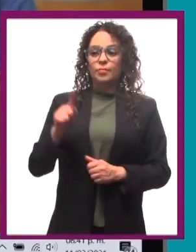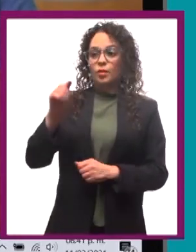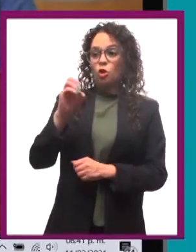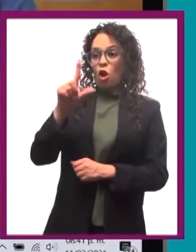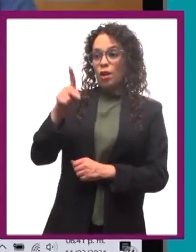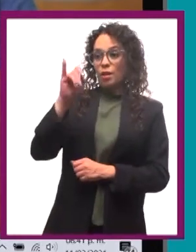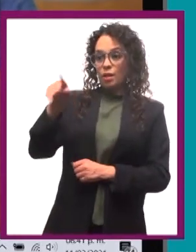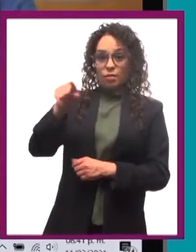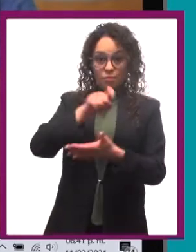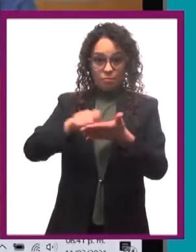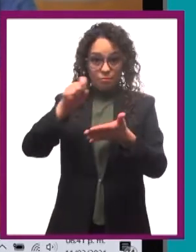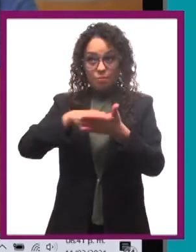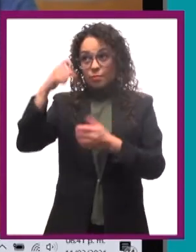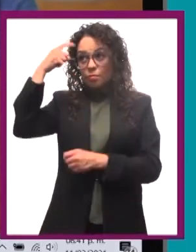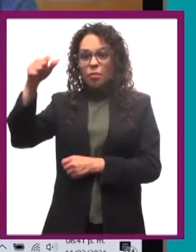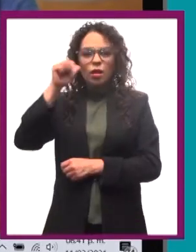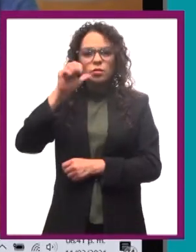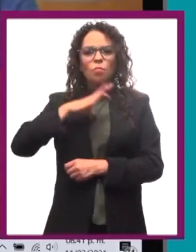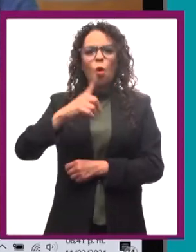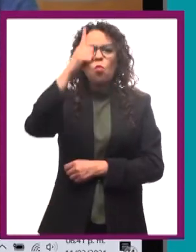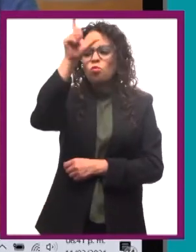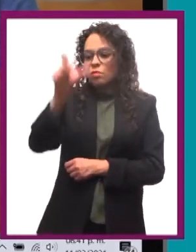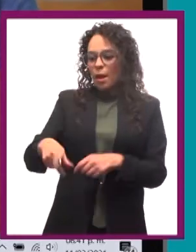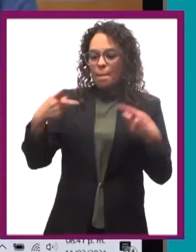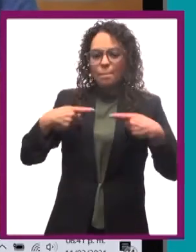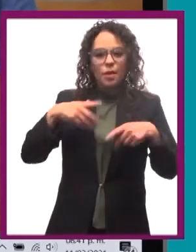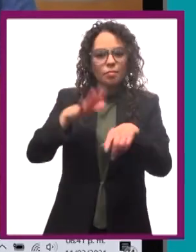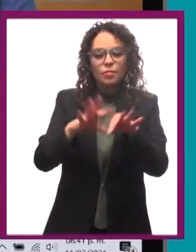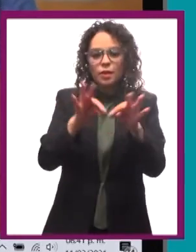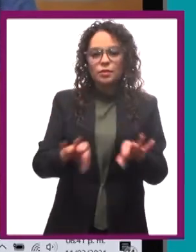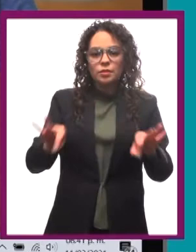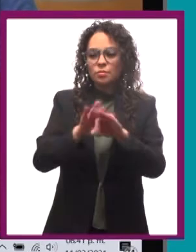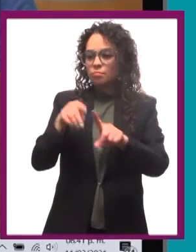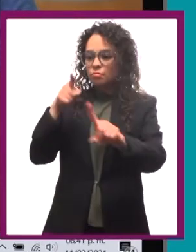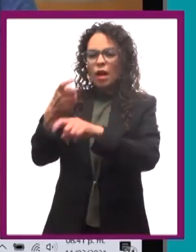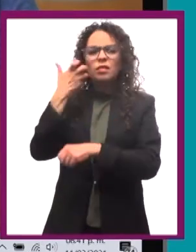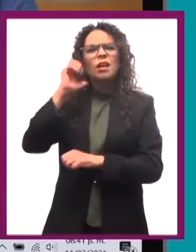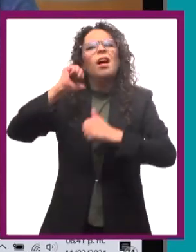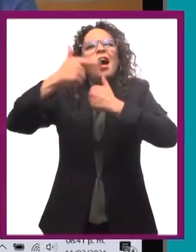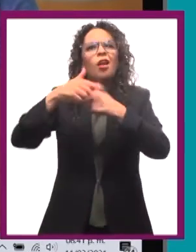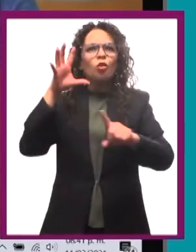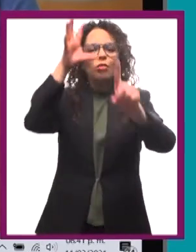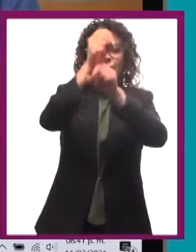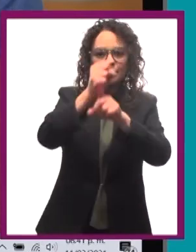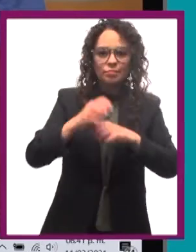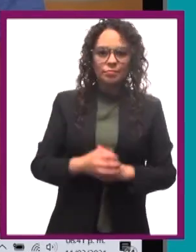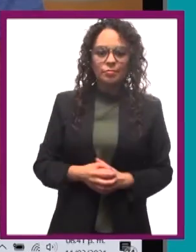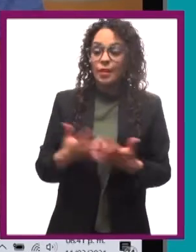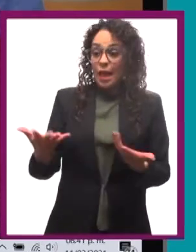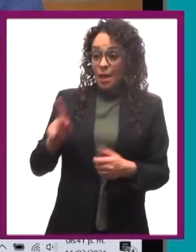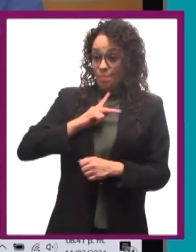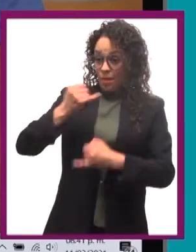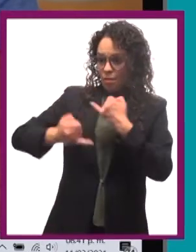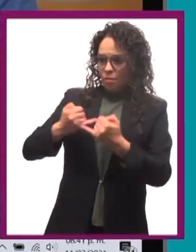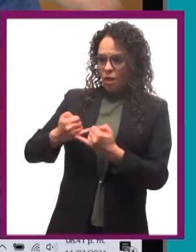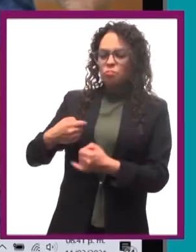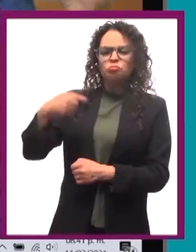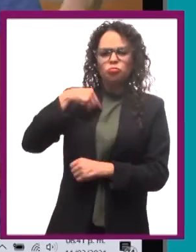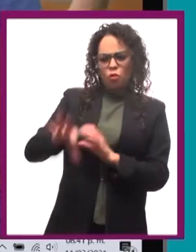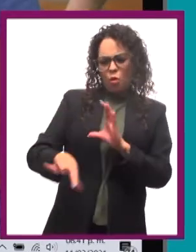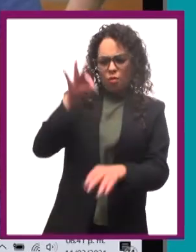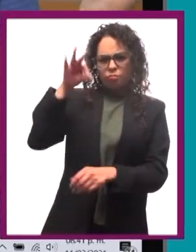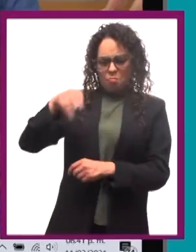En un relato como el de Tolkien, siempre hay un protagonista, que es aquel individuo que quiere lograr algo. Pues en mi